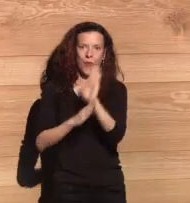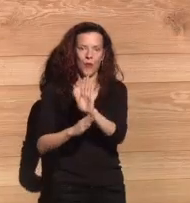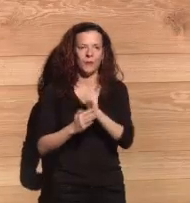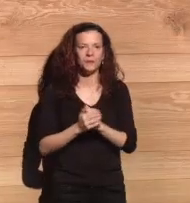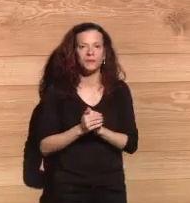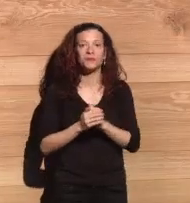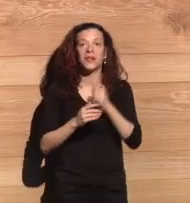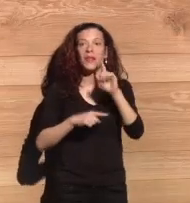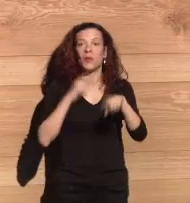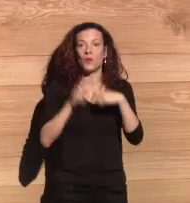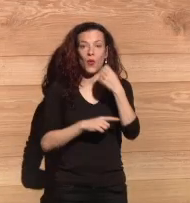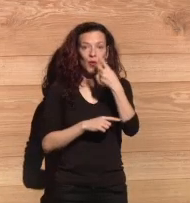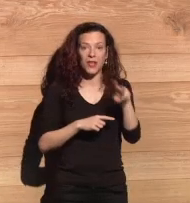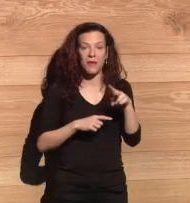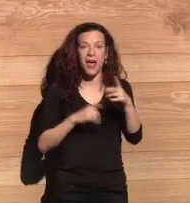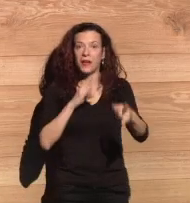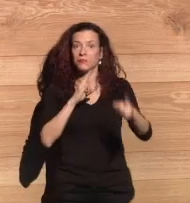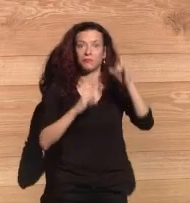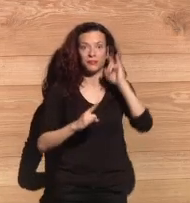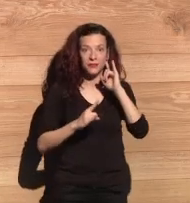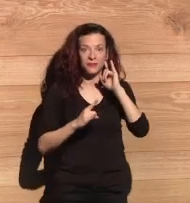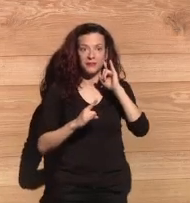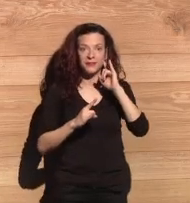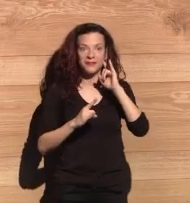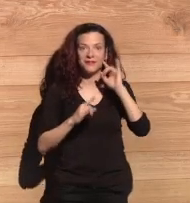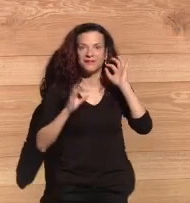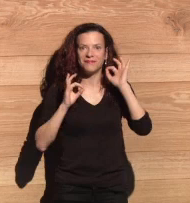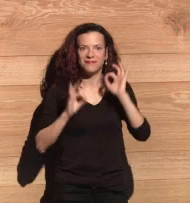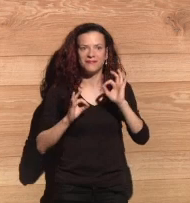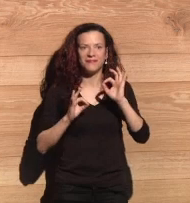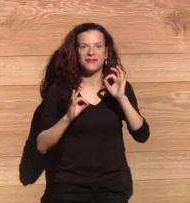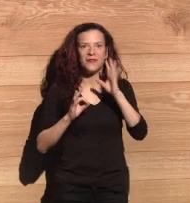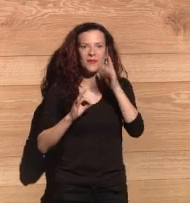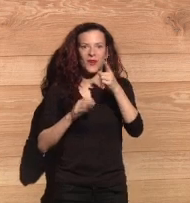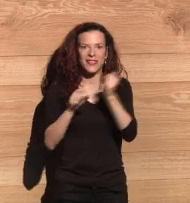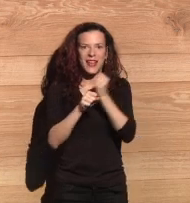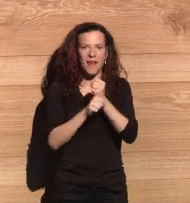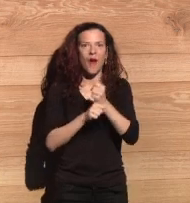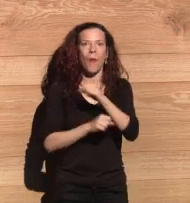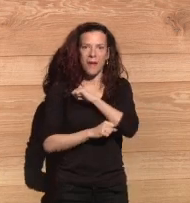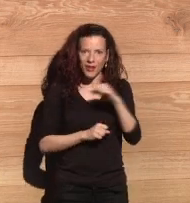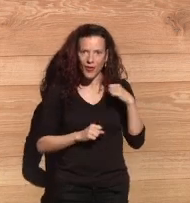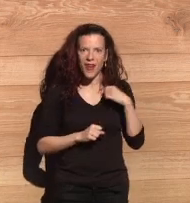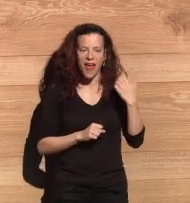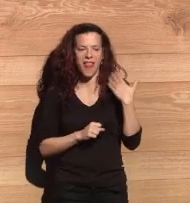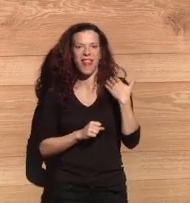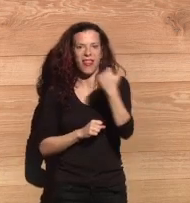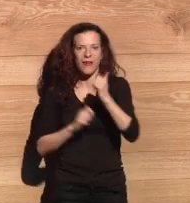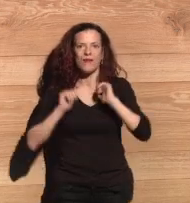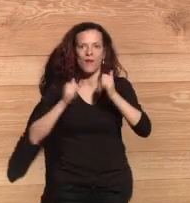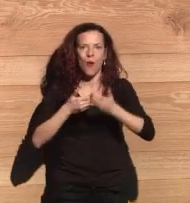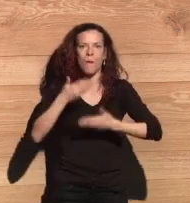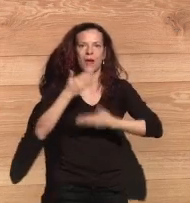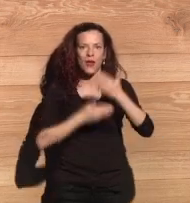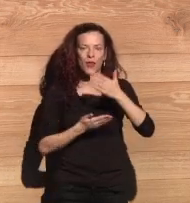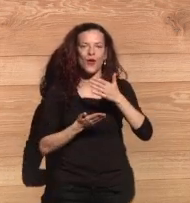2 semanas después suena el teléfono y por este trabajo personal fue que empecé a trabajar con el periódico, ¿no? En